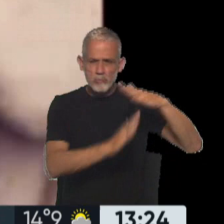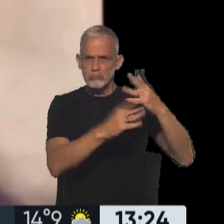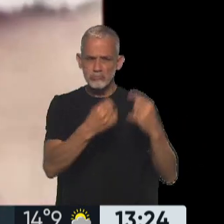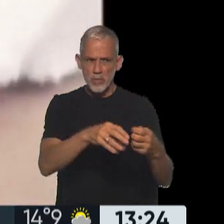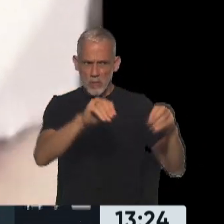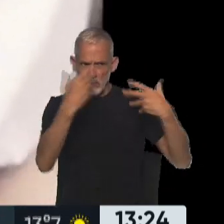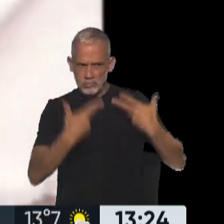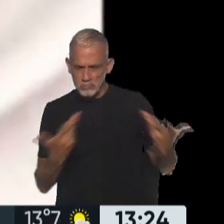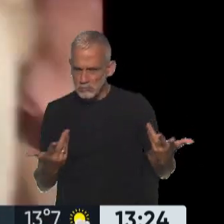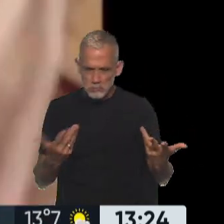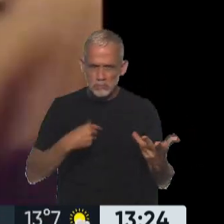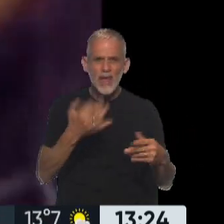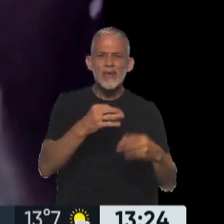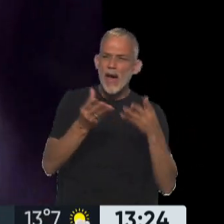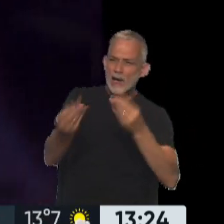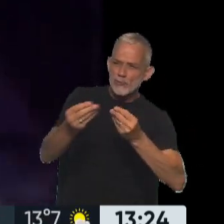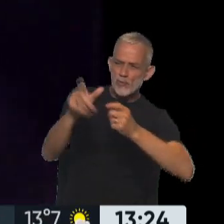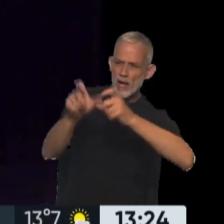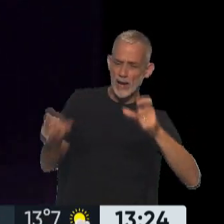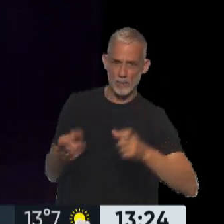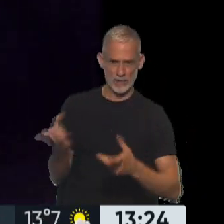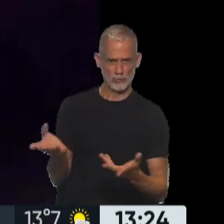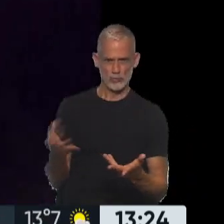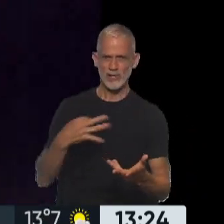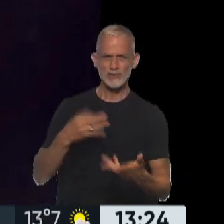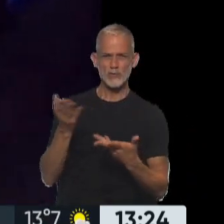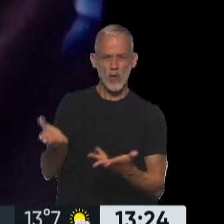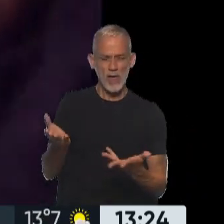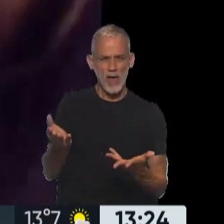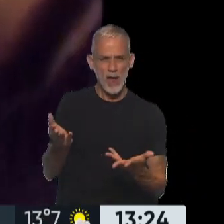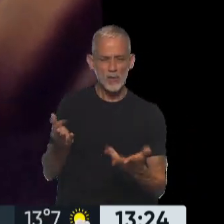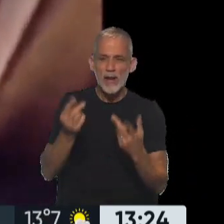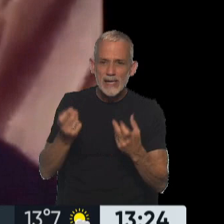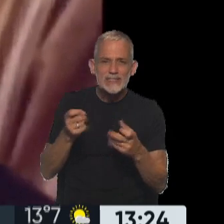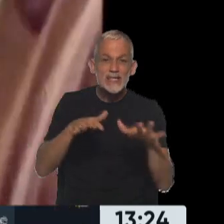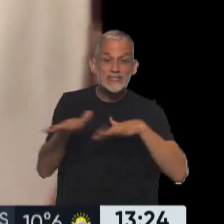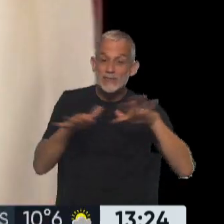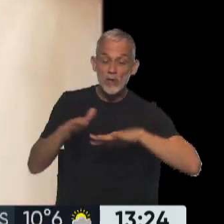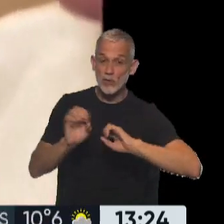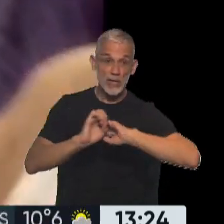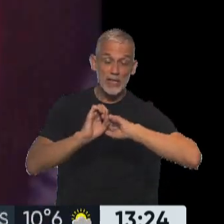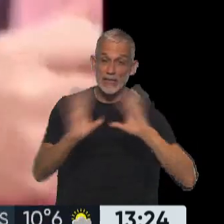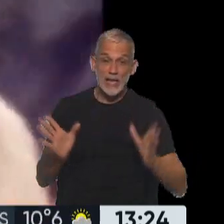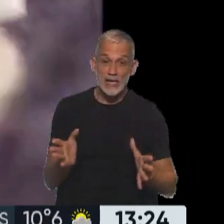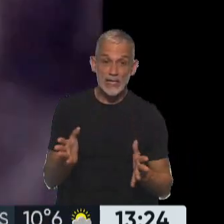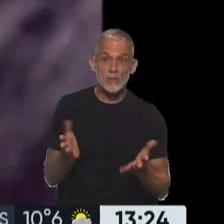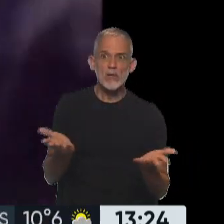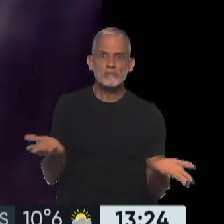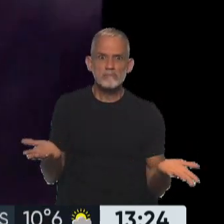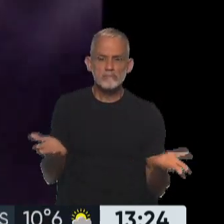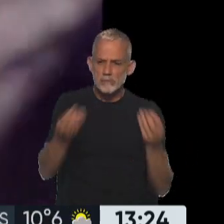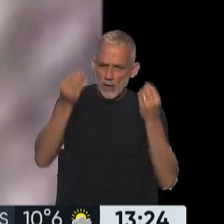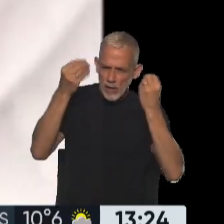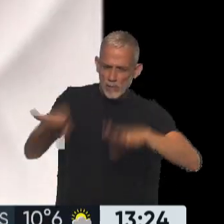obligación, ¿no?, de ayudar a sus propios ciudadanos y más todavía en esas situaciones tremendas,